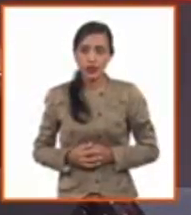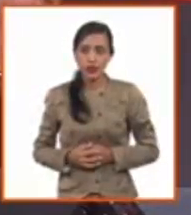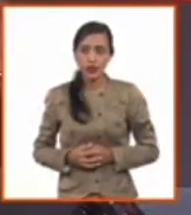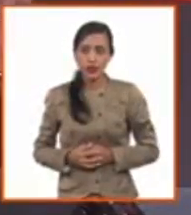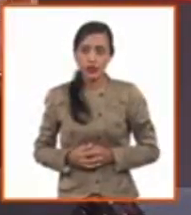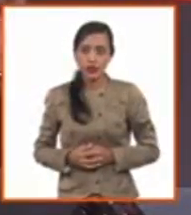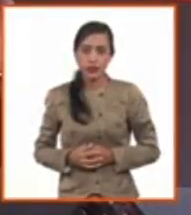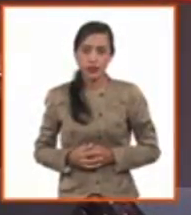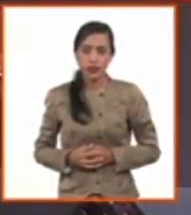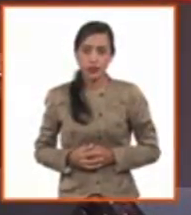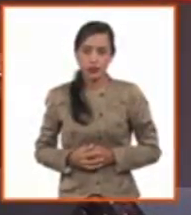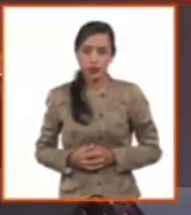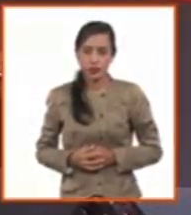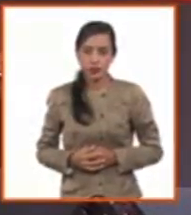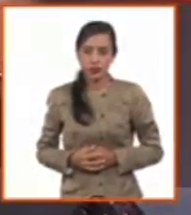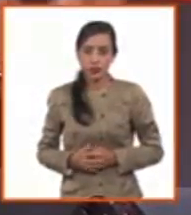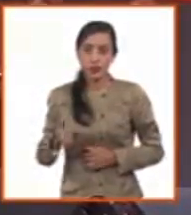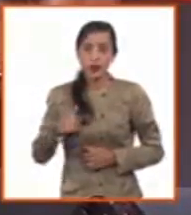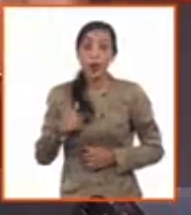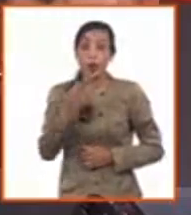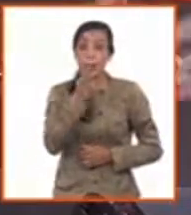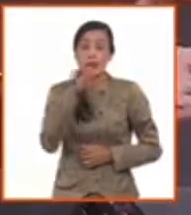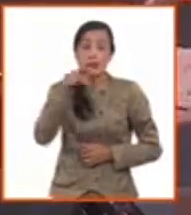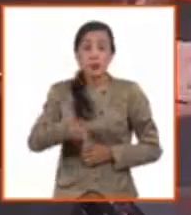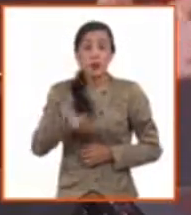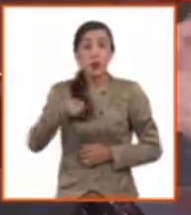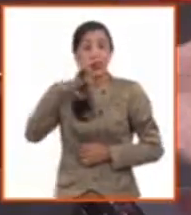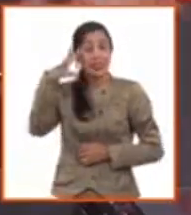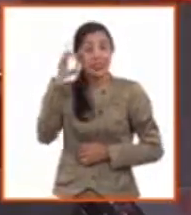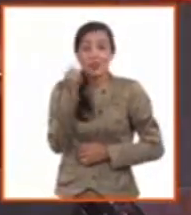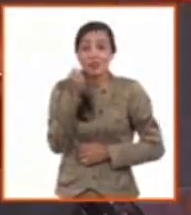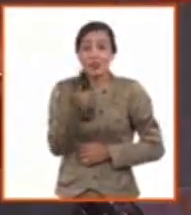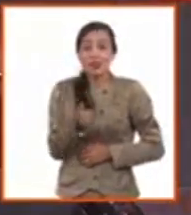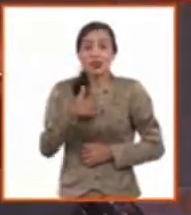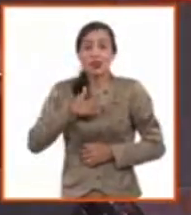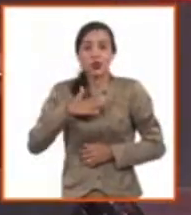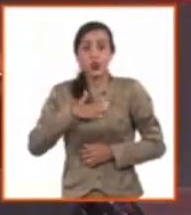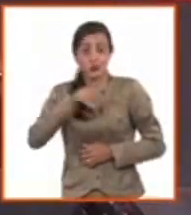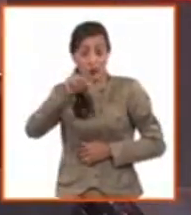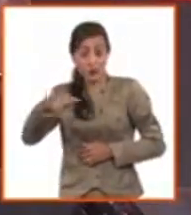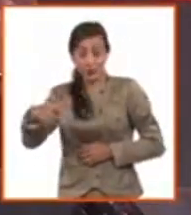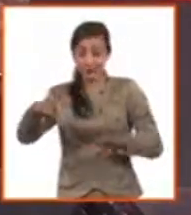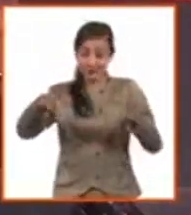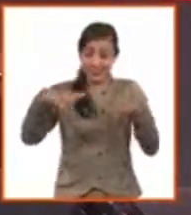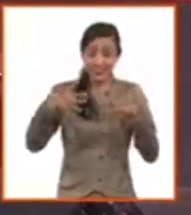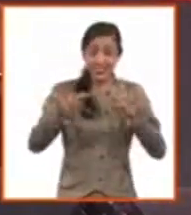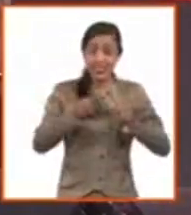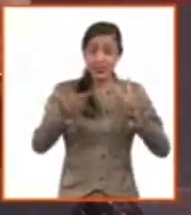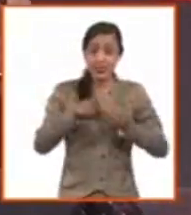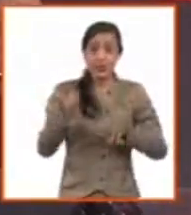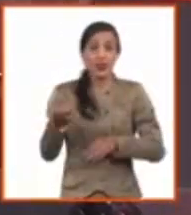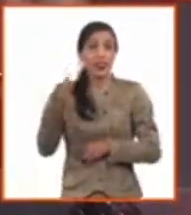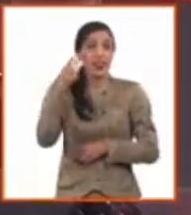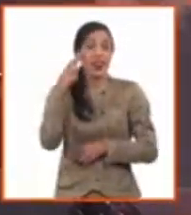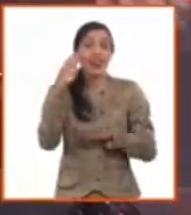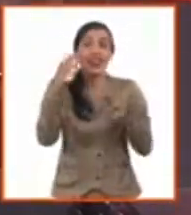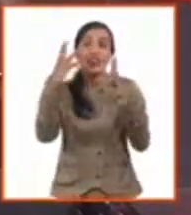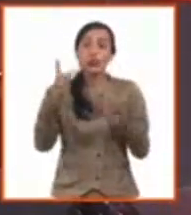debemos en mccann hasta para la propia comprensión de nuestros televidentes y radioyentes